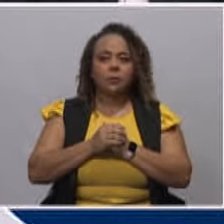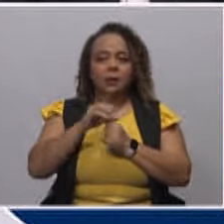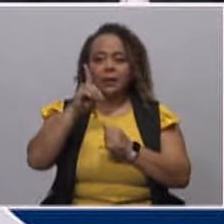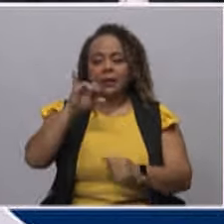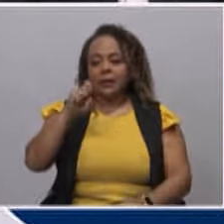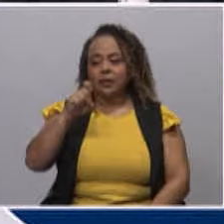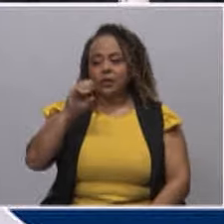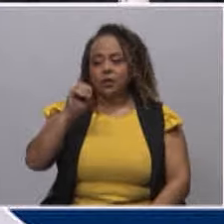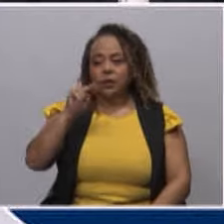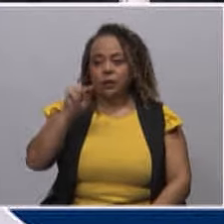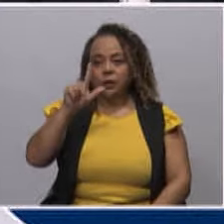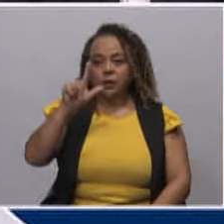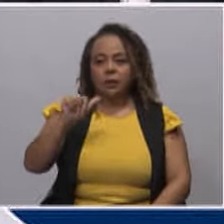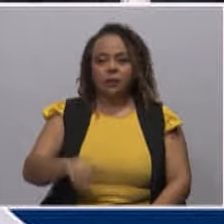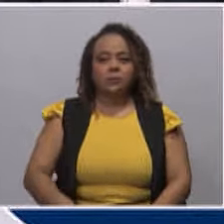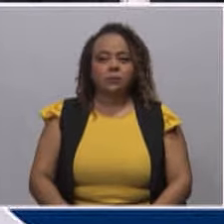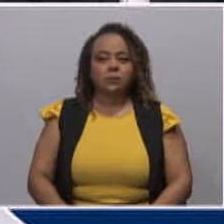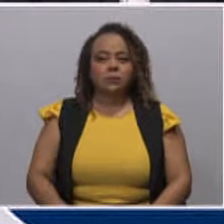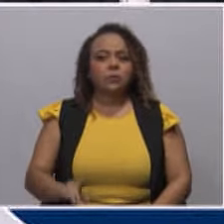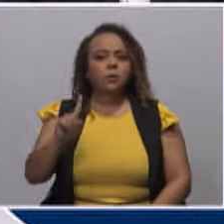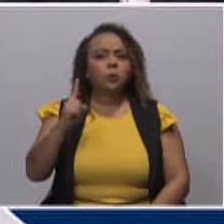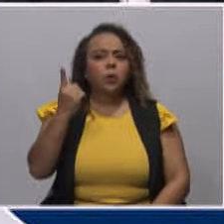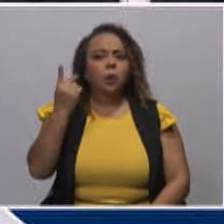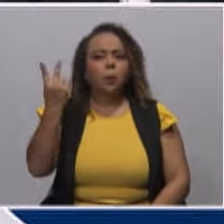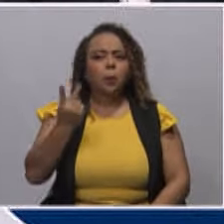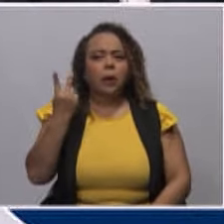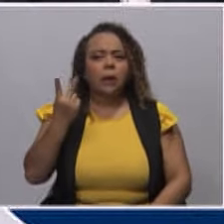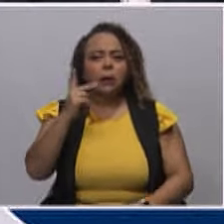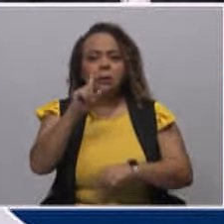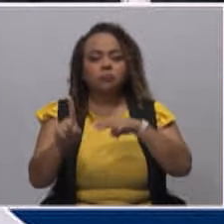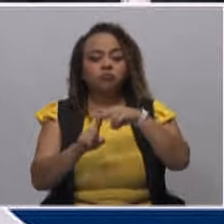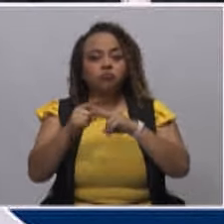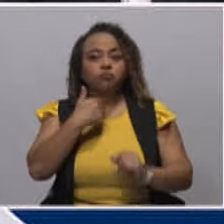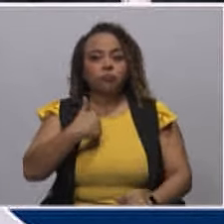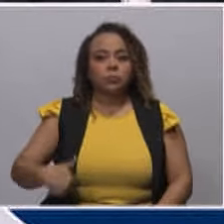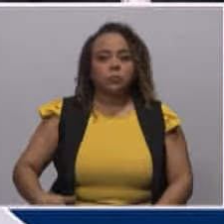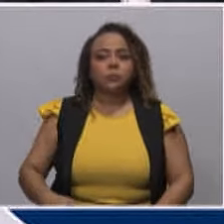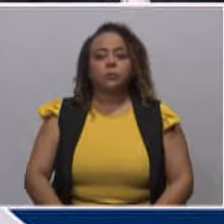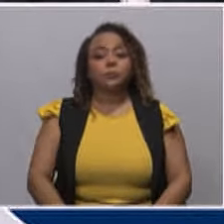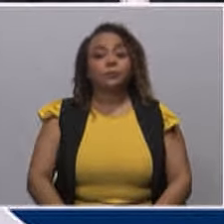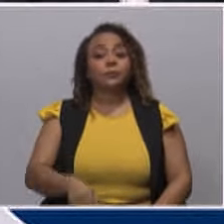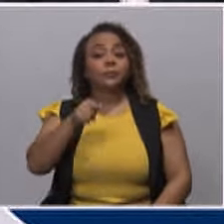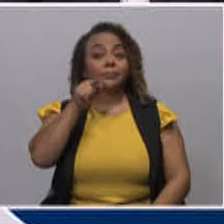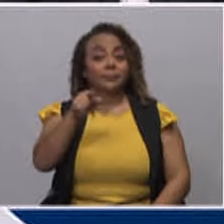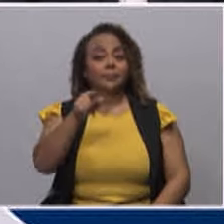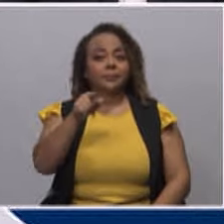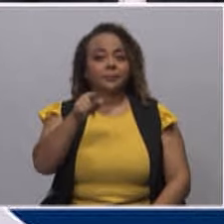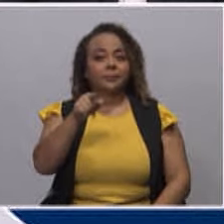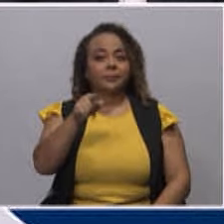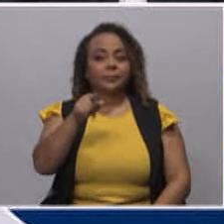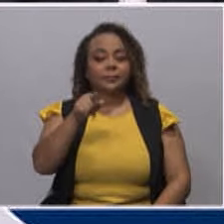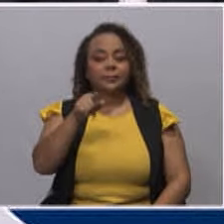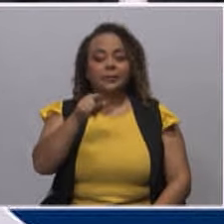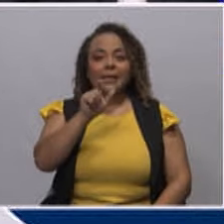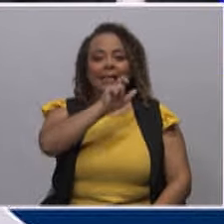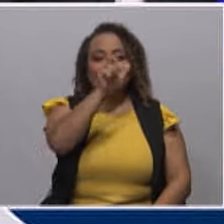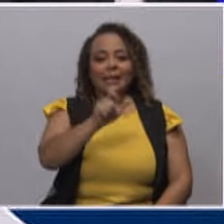diola que aparece acá el único volante que aparece del herediano es este muchacho es ítalo